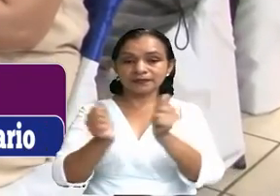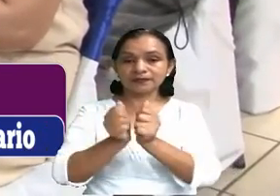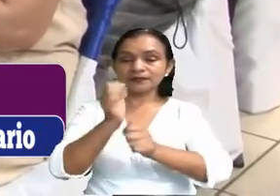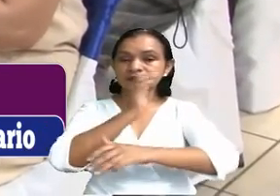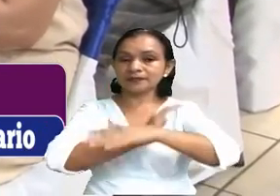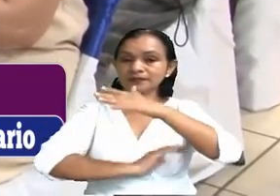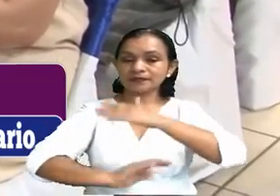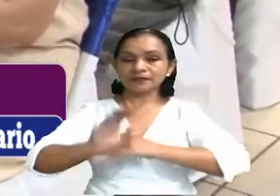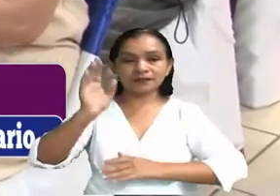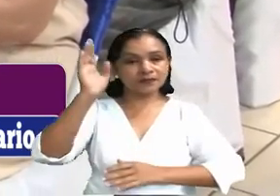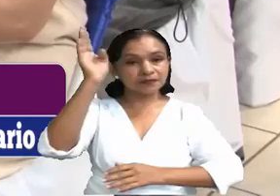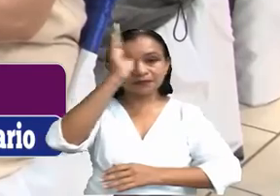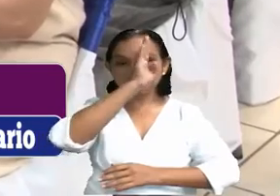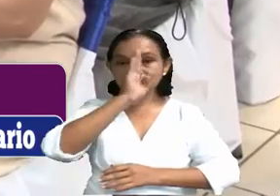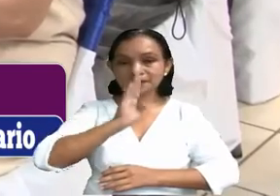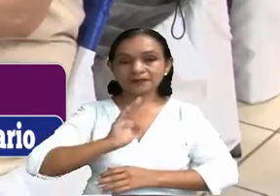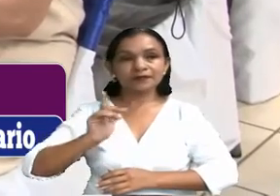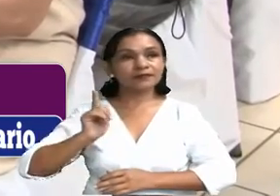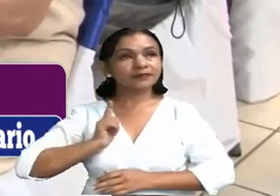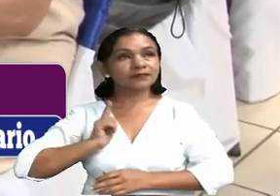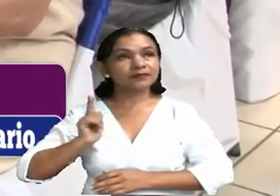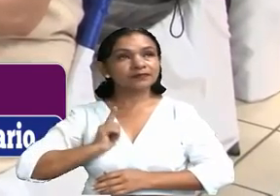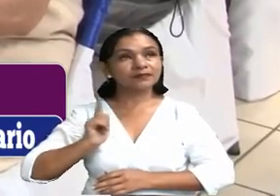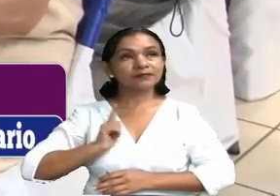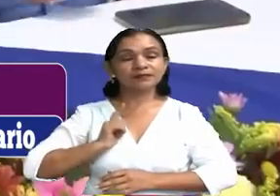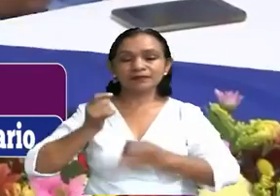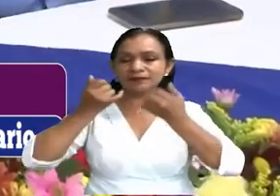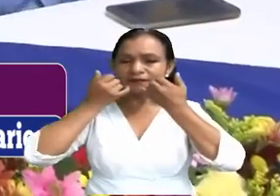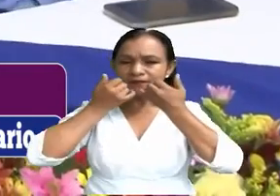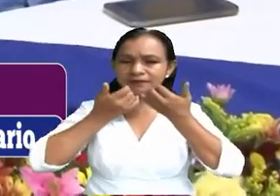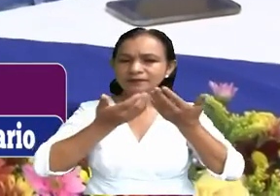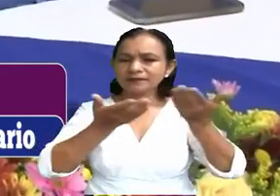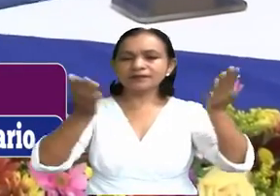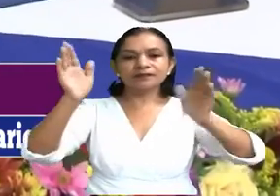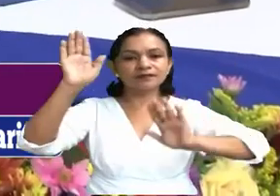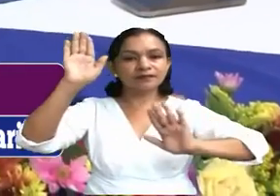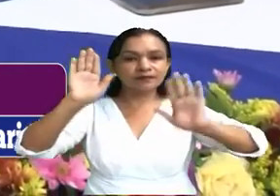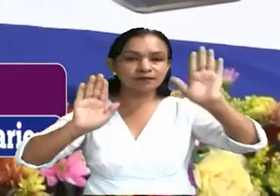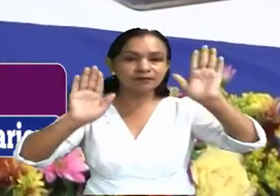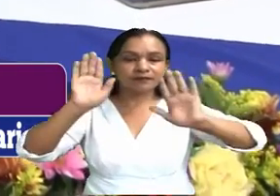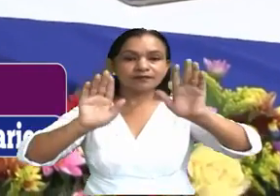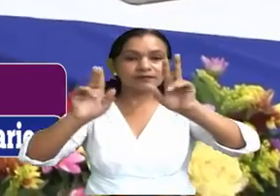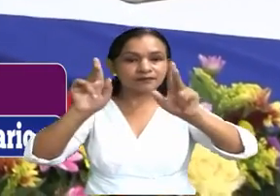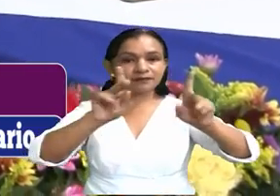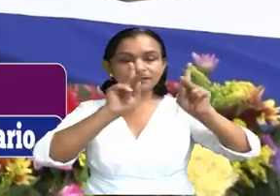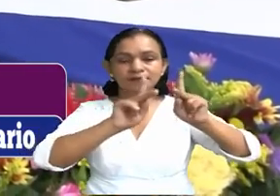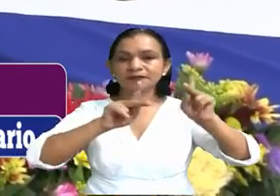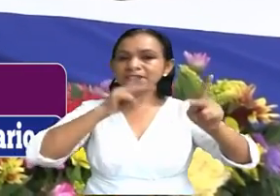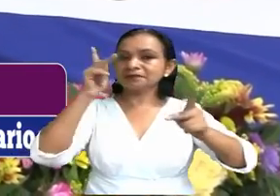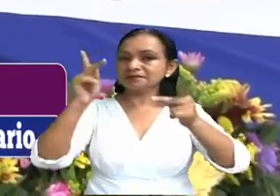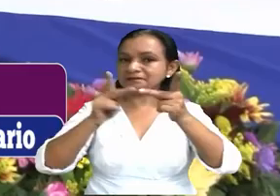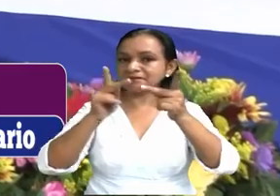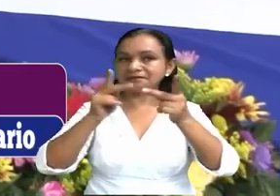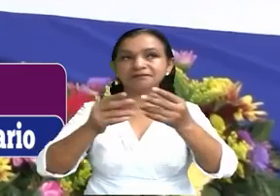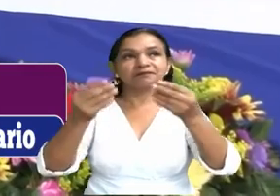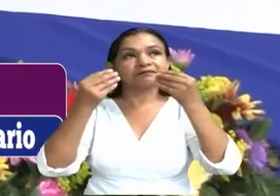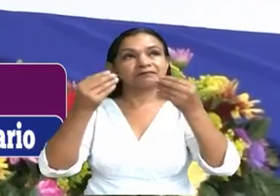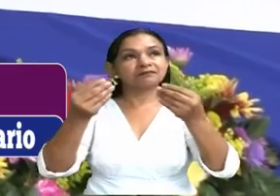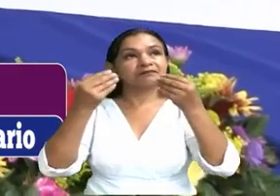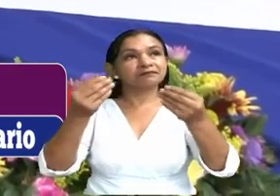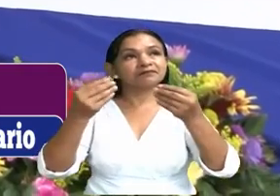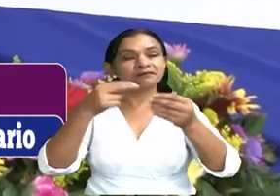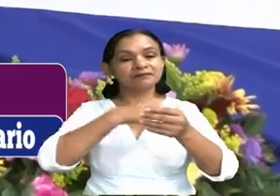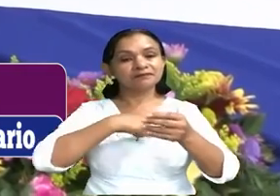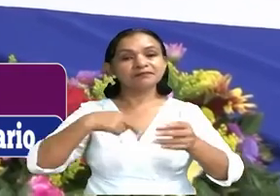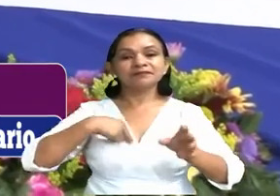nunca habíamos visto en el país, y con una divulgación y una participación de la población extraordinaria. Entonces, se